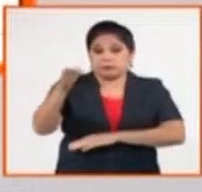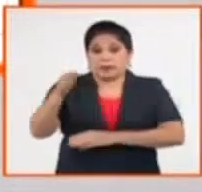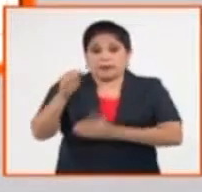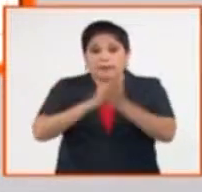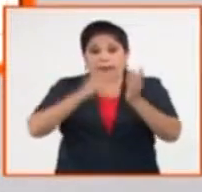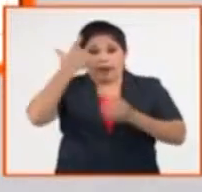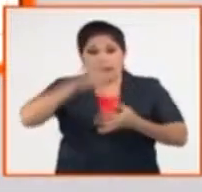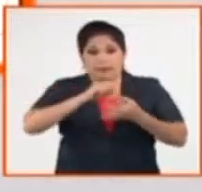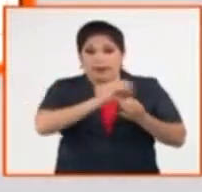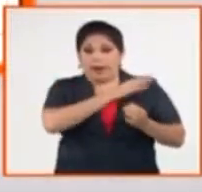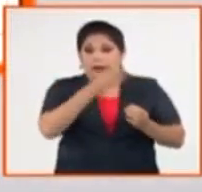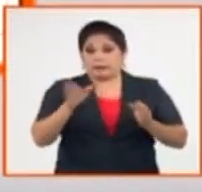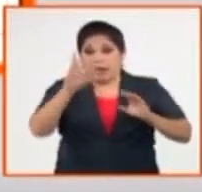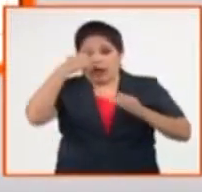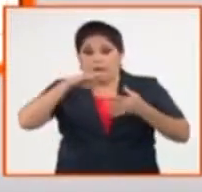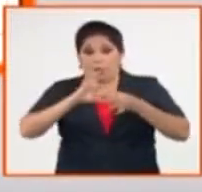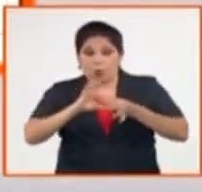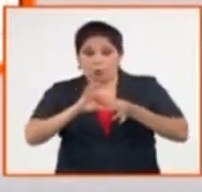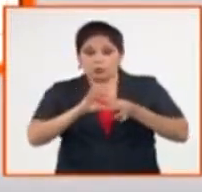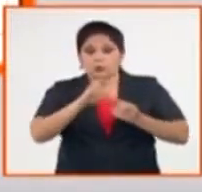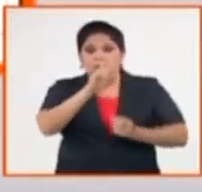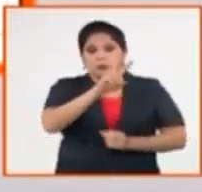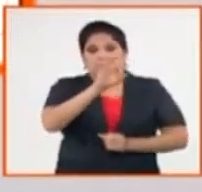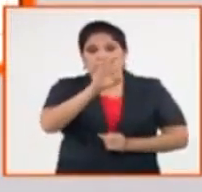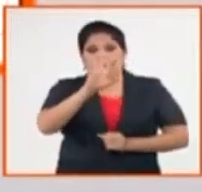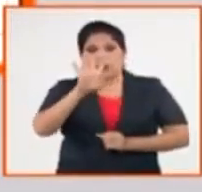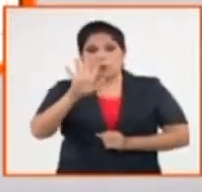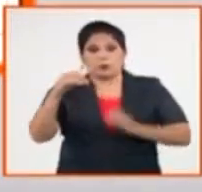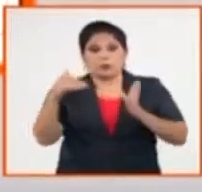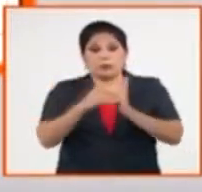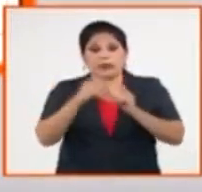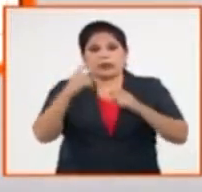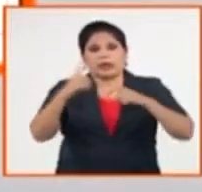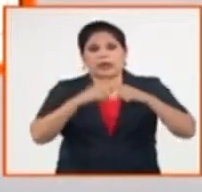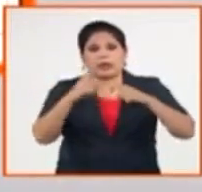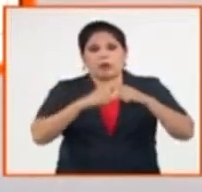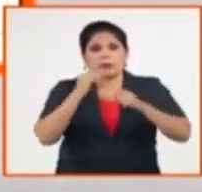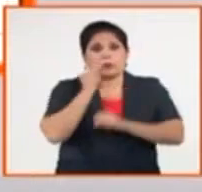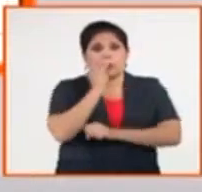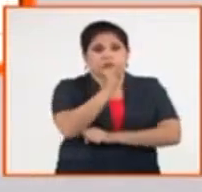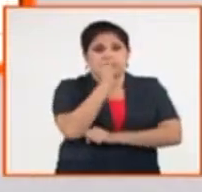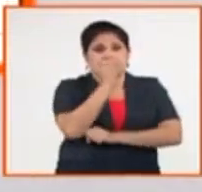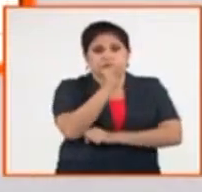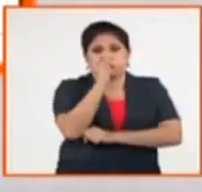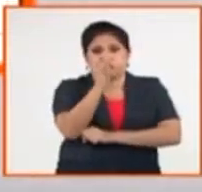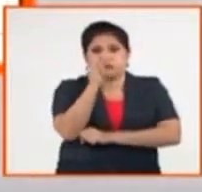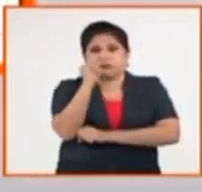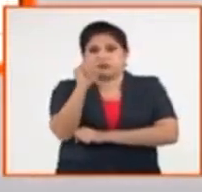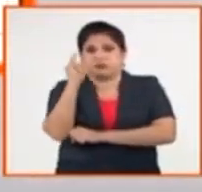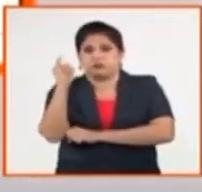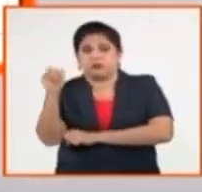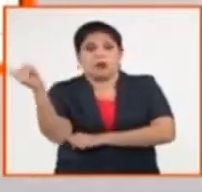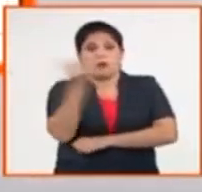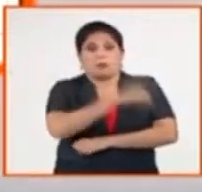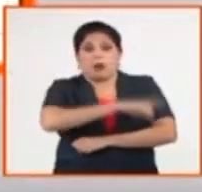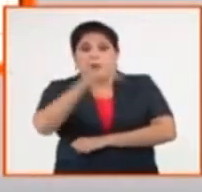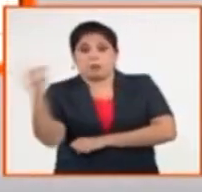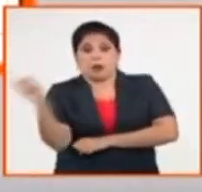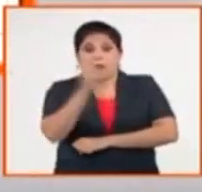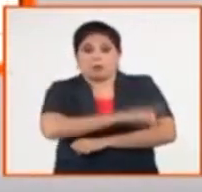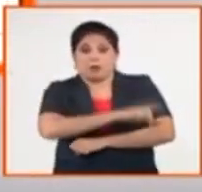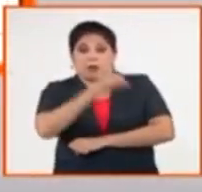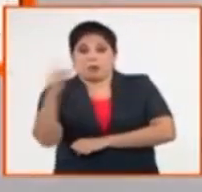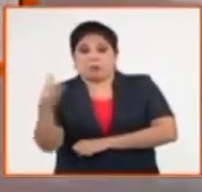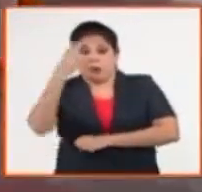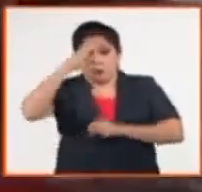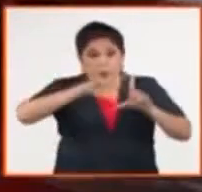al cierre de agosto 284.000 kilómetros. O sea, como si fuéramos 280 veces a Cuba, ¿no? Correctamente. De un